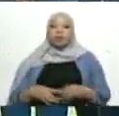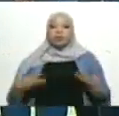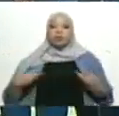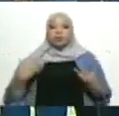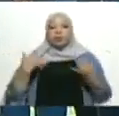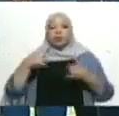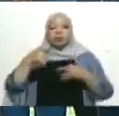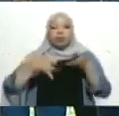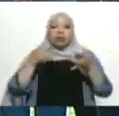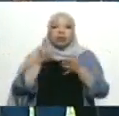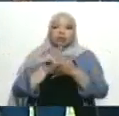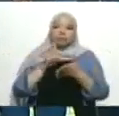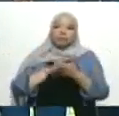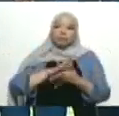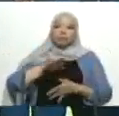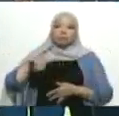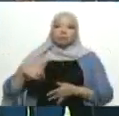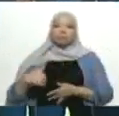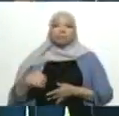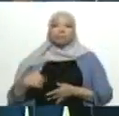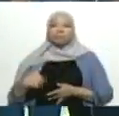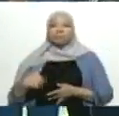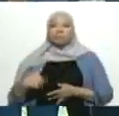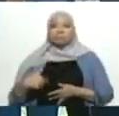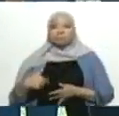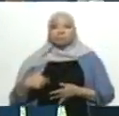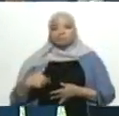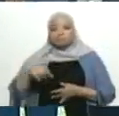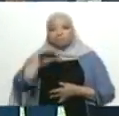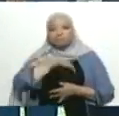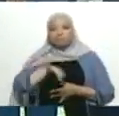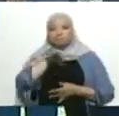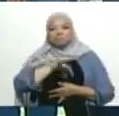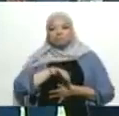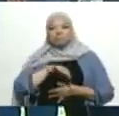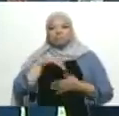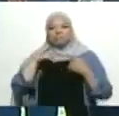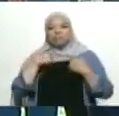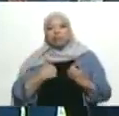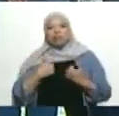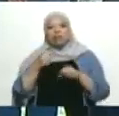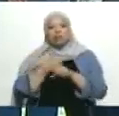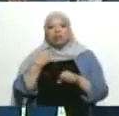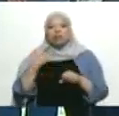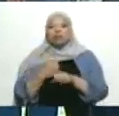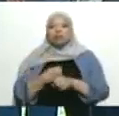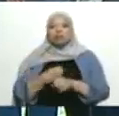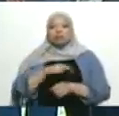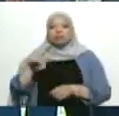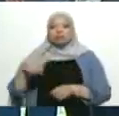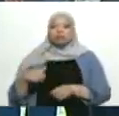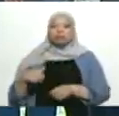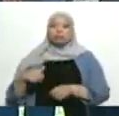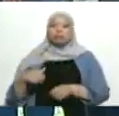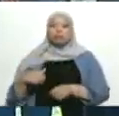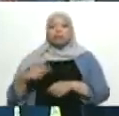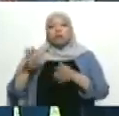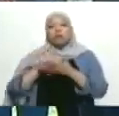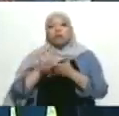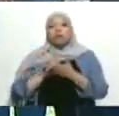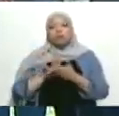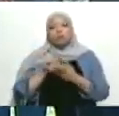en una acera y tenía la piedra en la mano descansando. Darío de la batalla, pues, y tenía esta piedra en la mano y él se quedó con